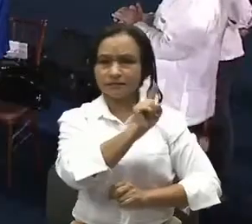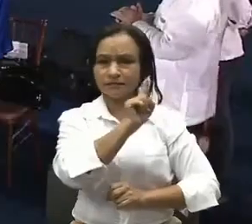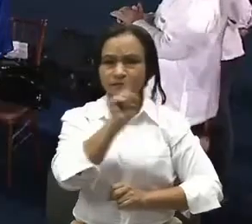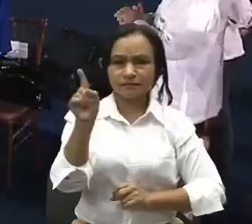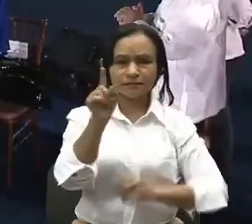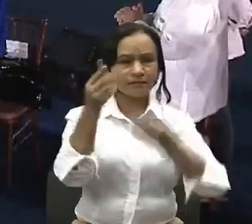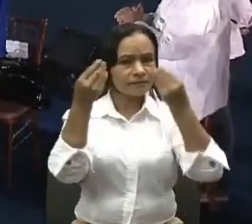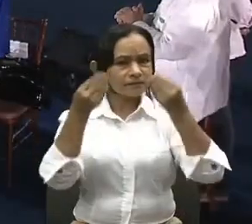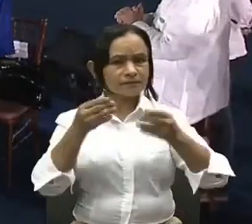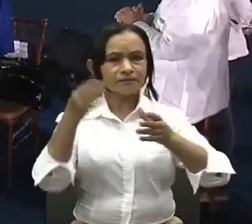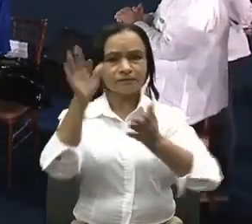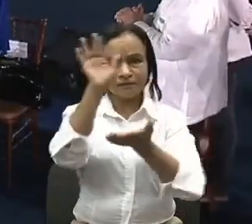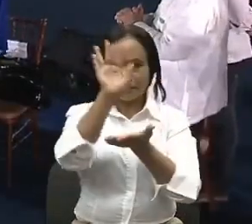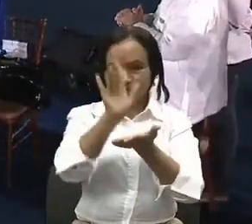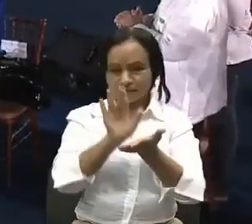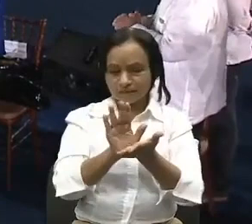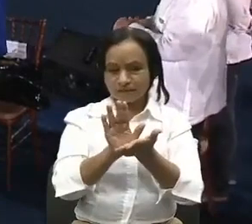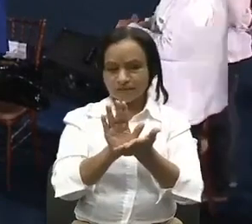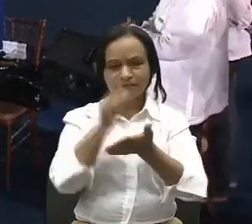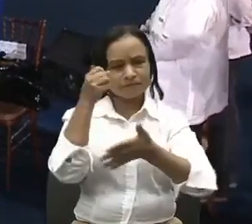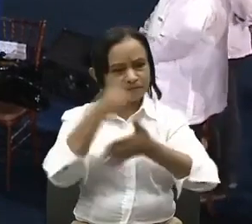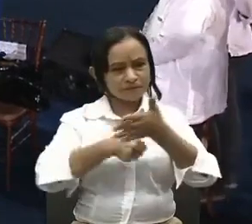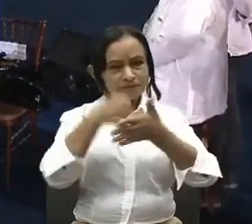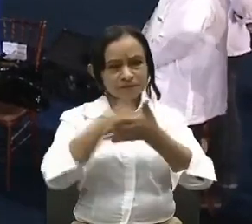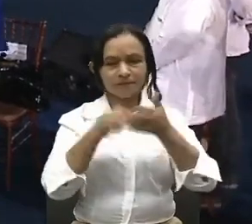perdió su espíritu de lucha